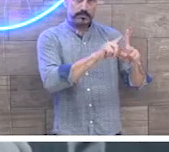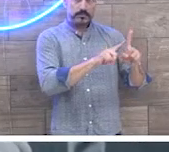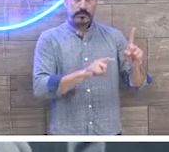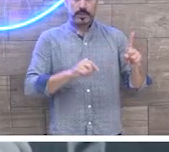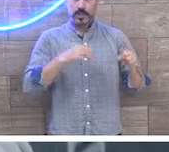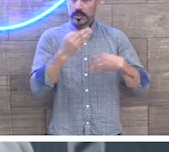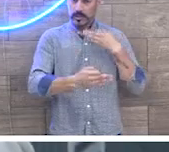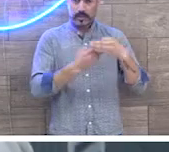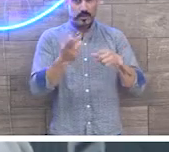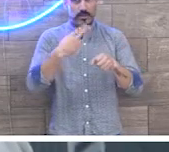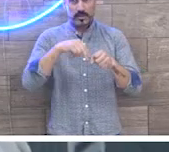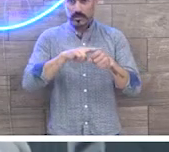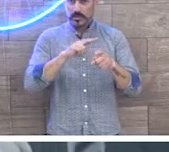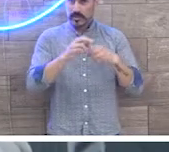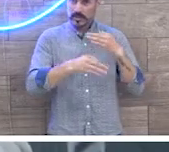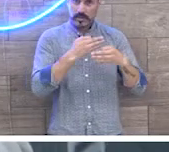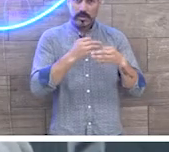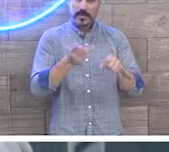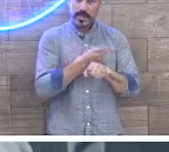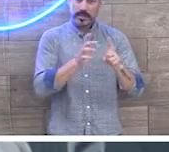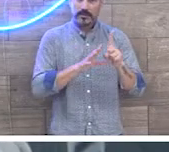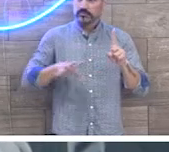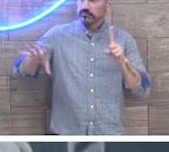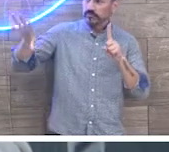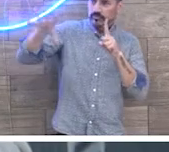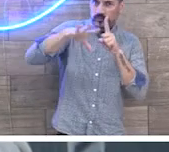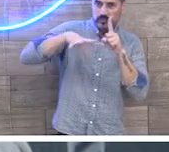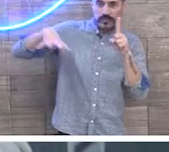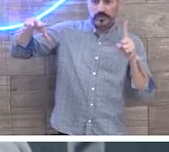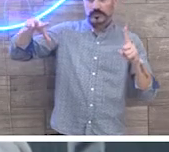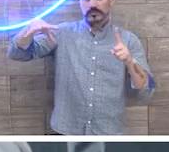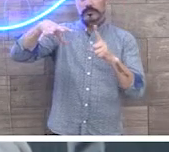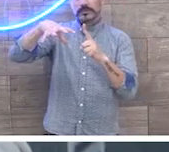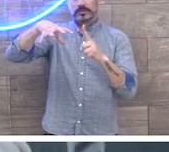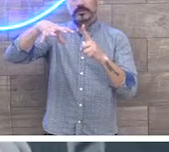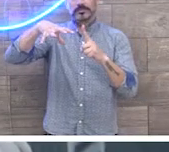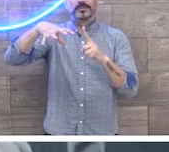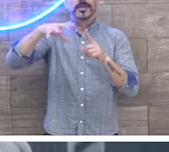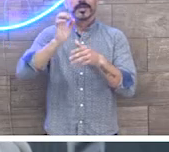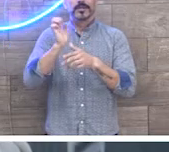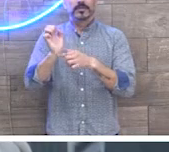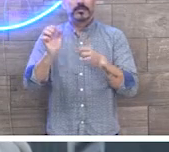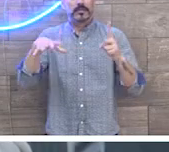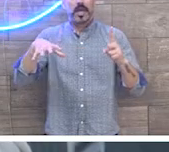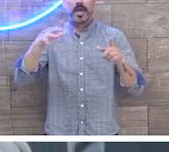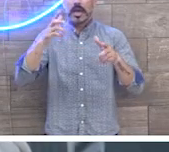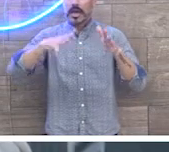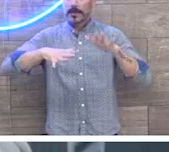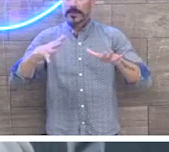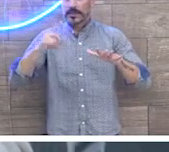nosotros revisamos nuestras ciudades, nuestras colonias, pues nos damos cuenta que están hechas